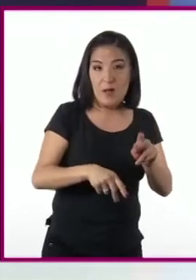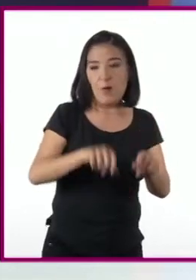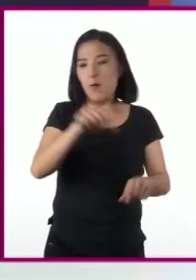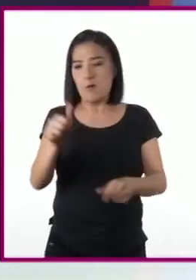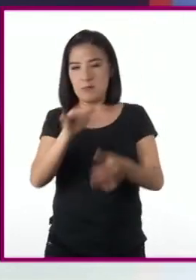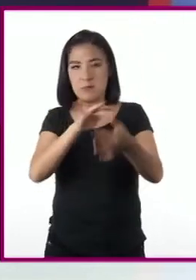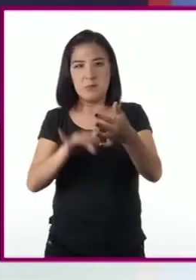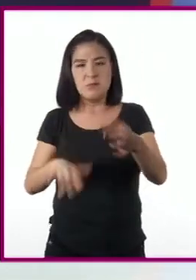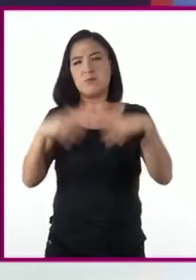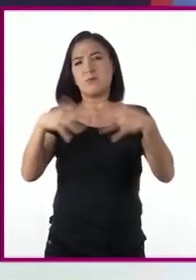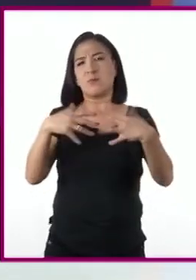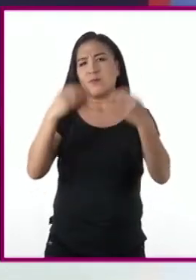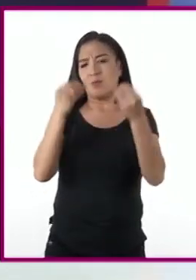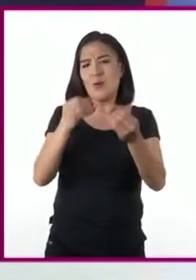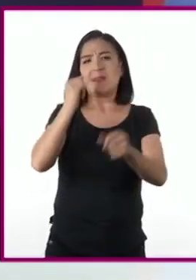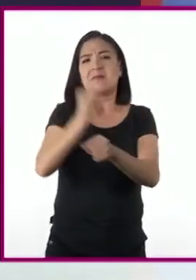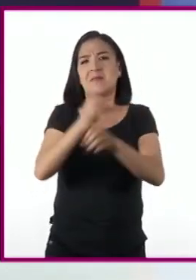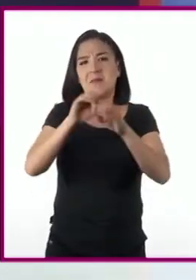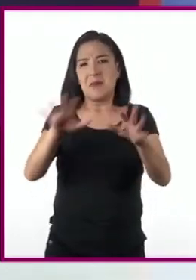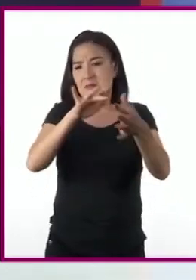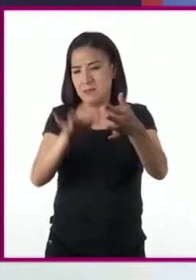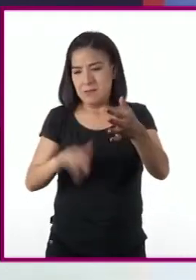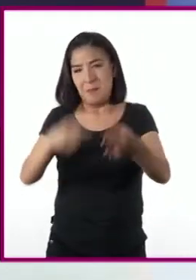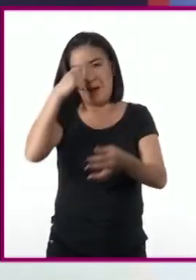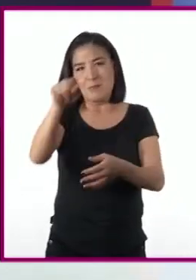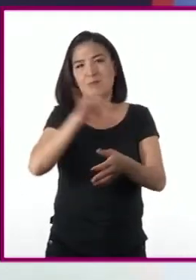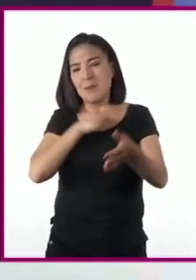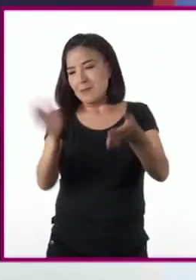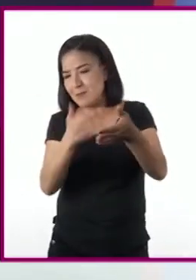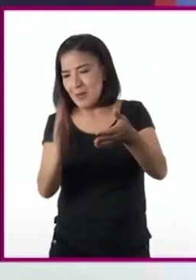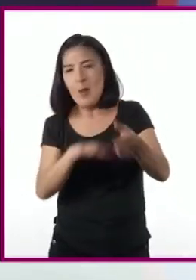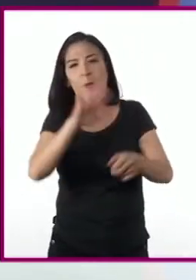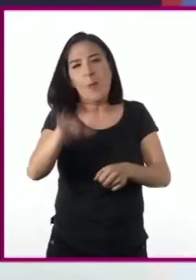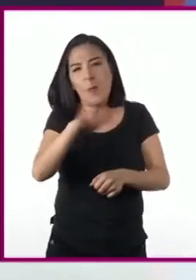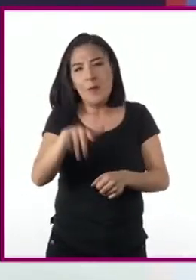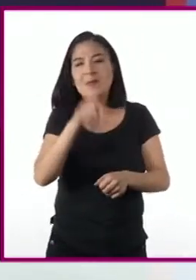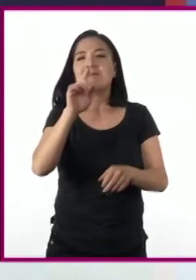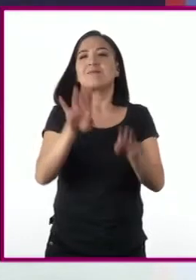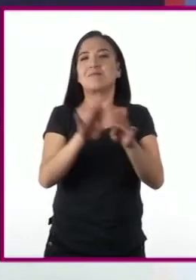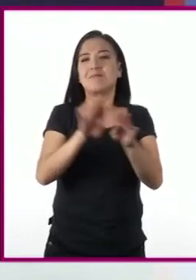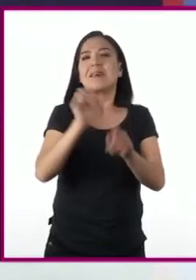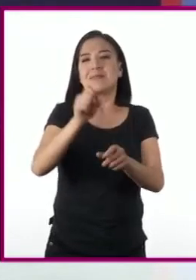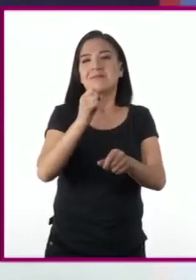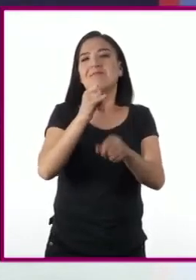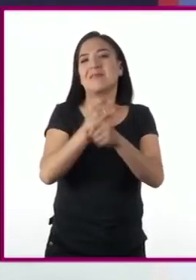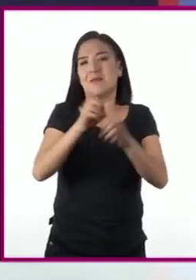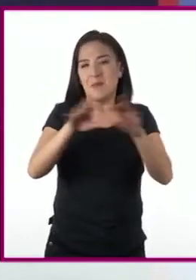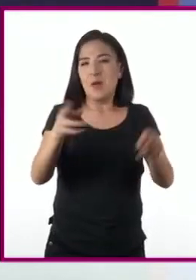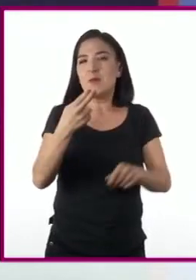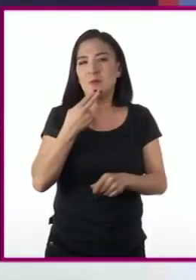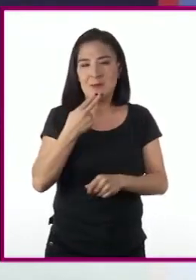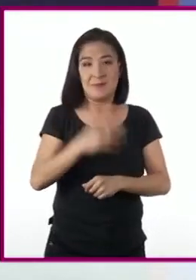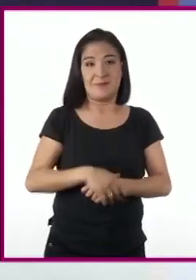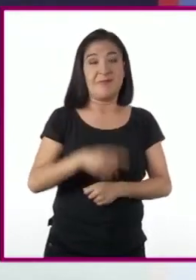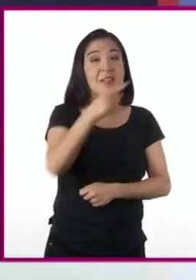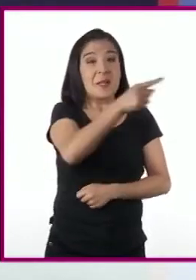tenga mucha información para poder seleccionar los datos que nos sean útiles? Recuerden que hay muchísimos textos